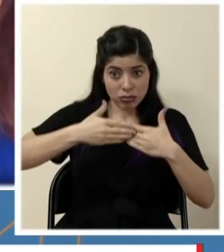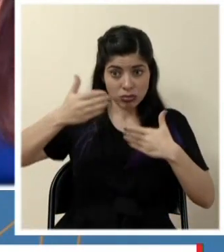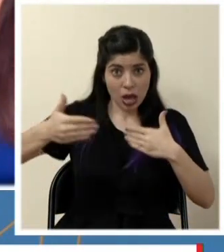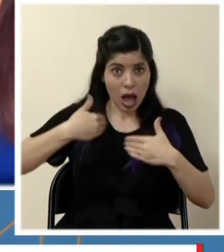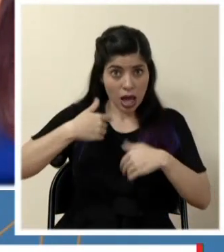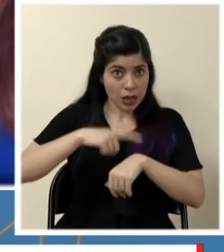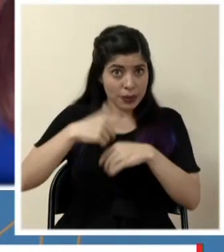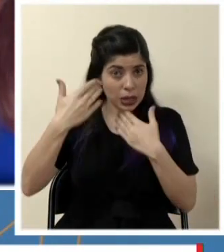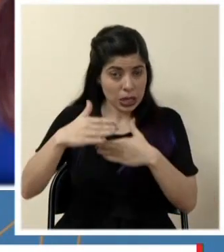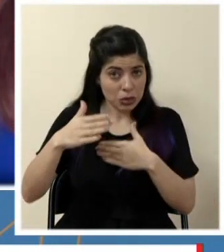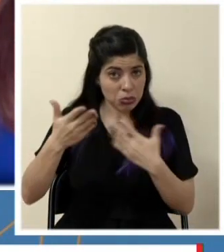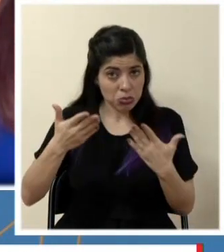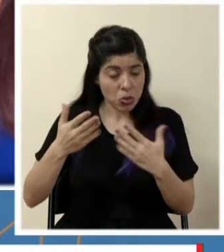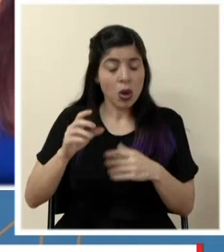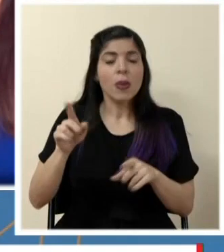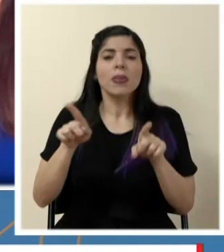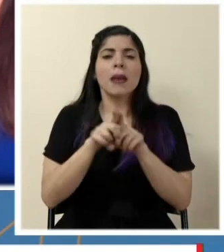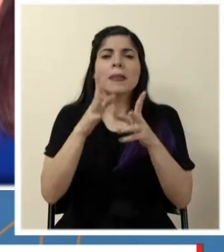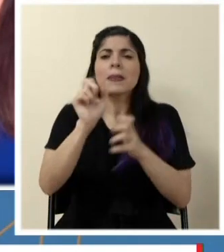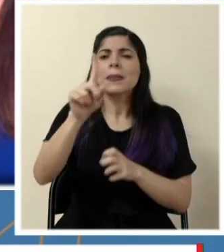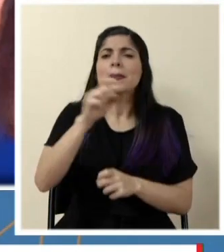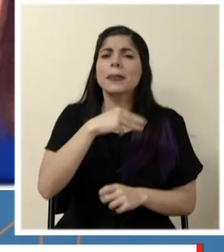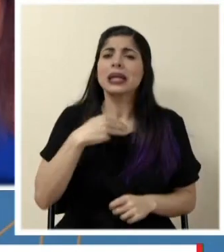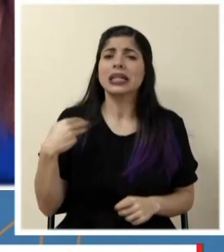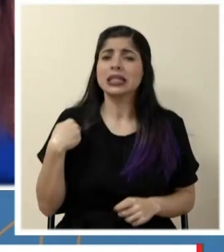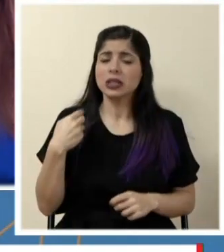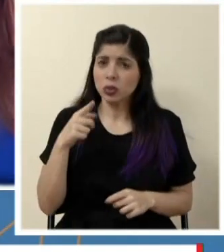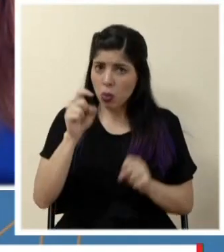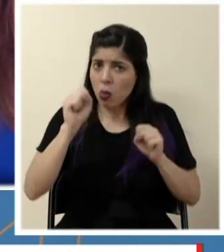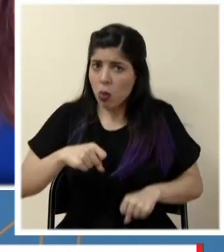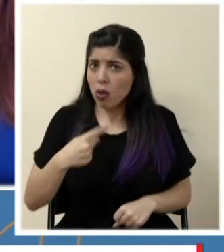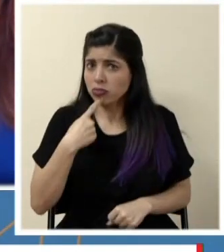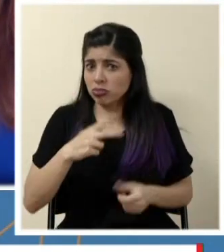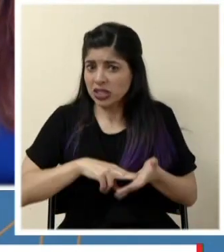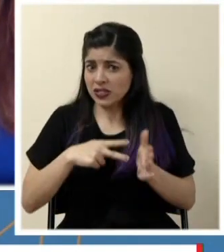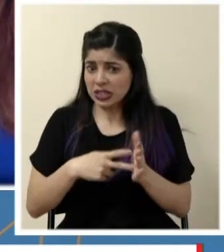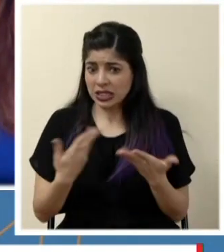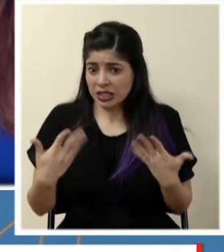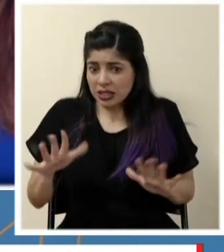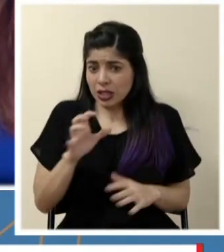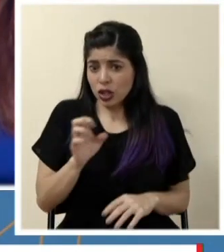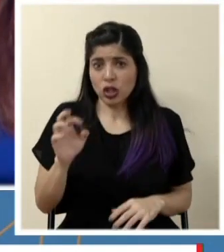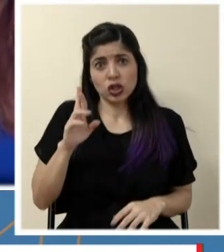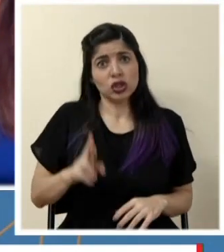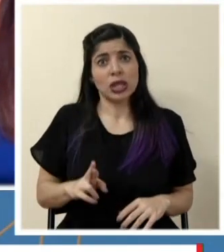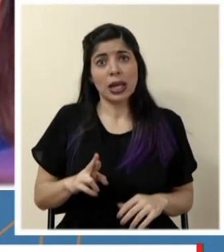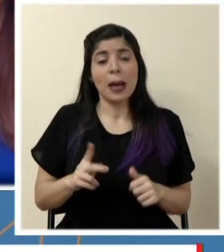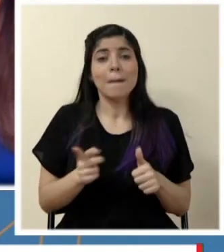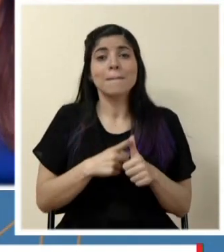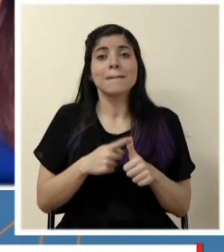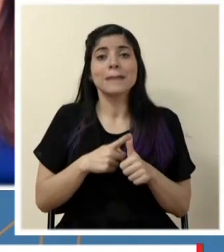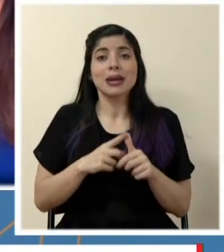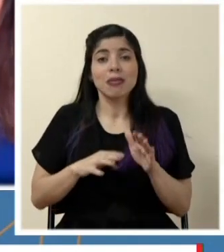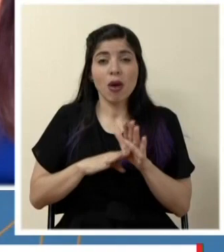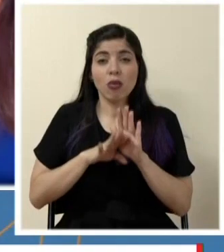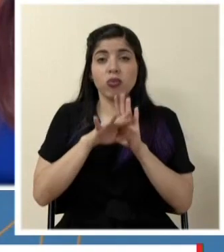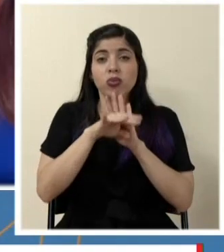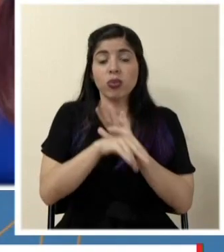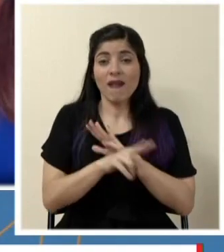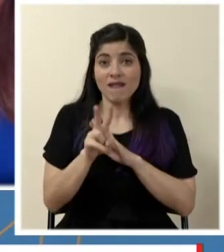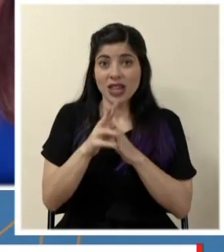Y también queríamos preguntarle, ministro, si se puede afirmar que ya en Costa Rica pasó la primera ola del